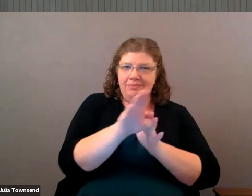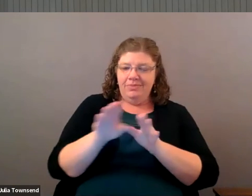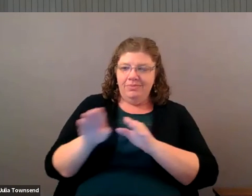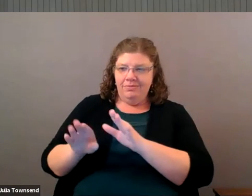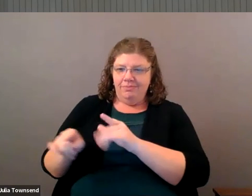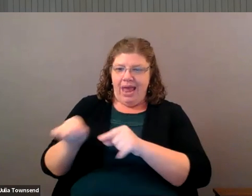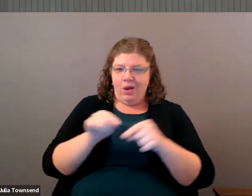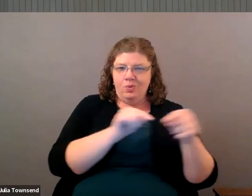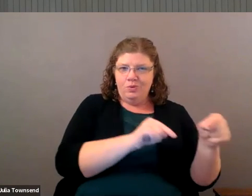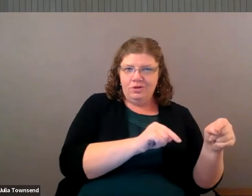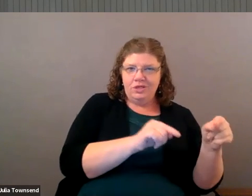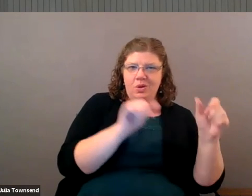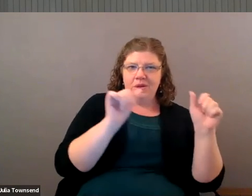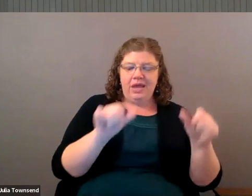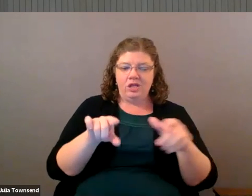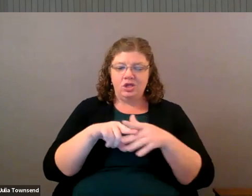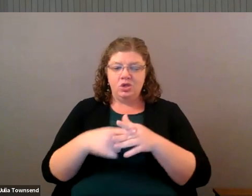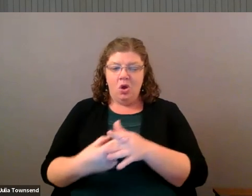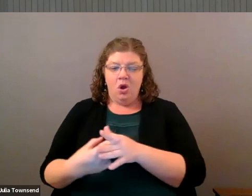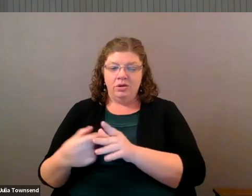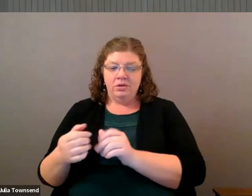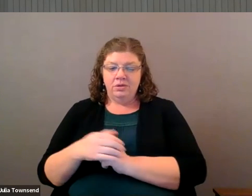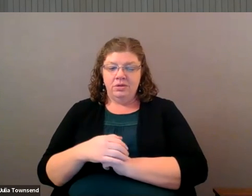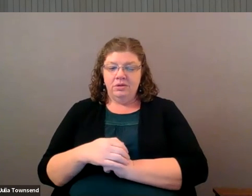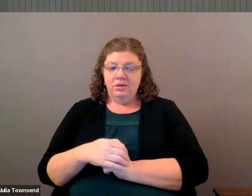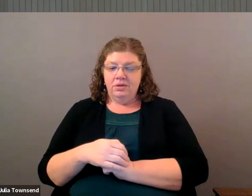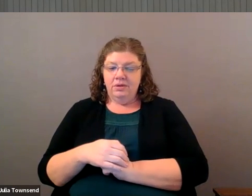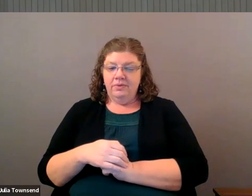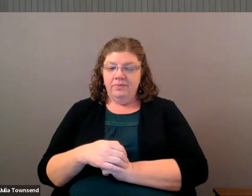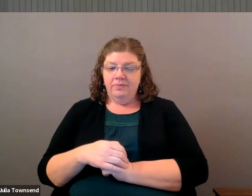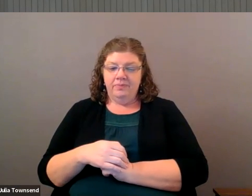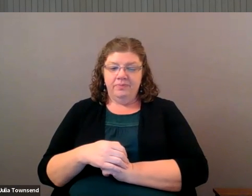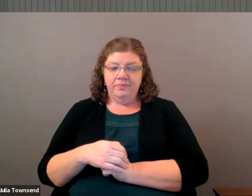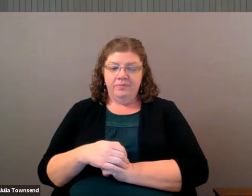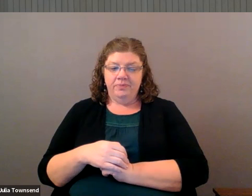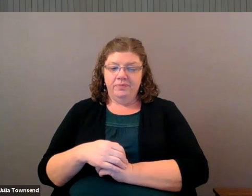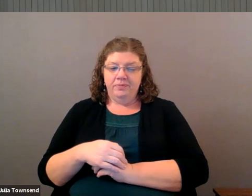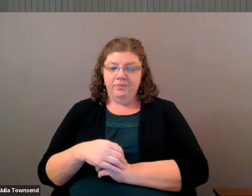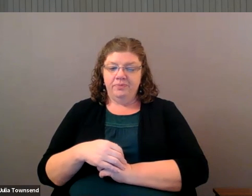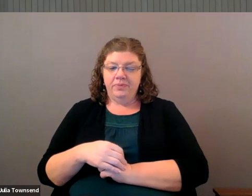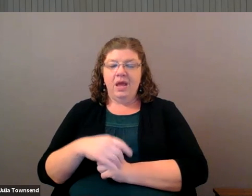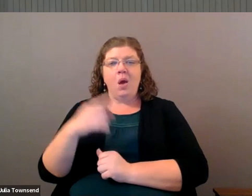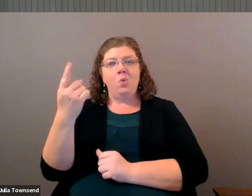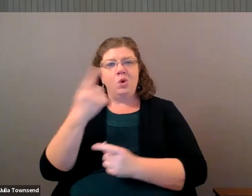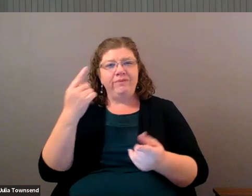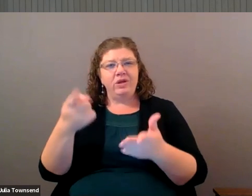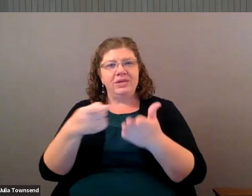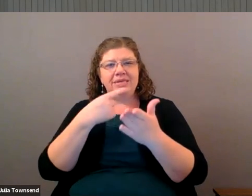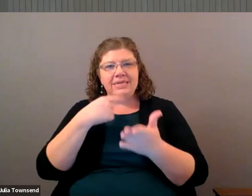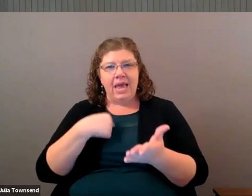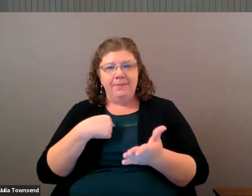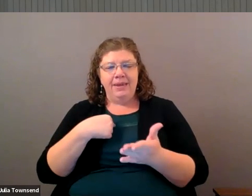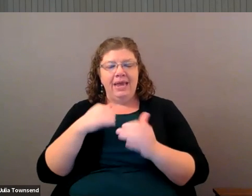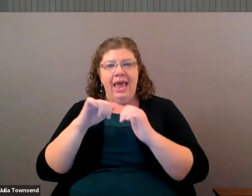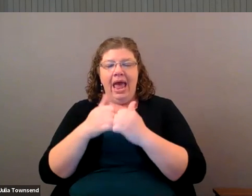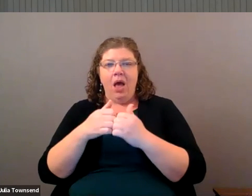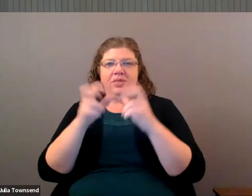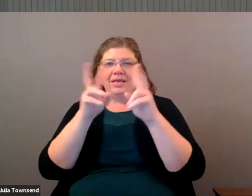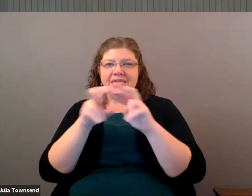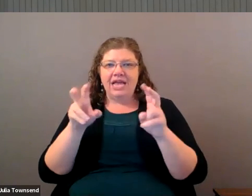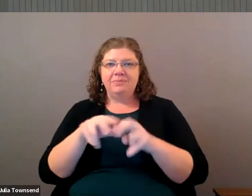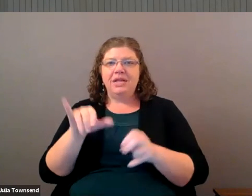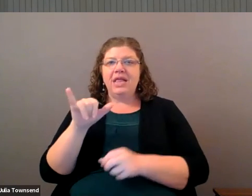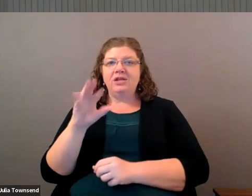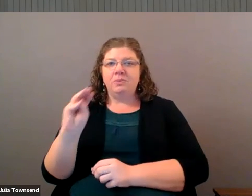para que se pueda alcanzar dicho objetivo. ¿Nos puede decir cómo las evaluaciones en matemáticas ilustrativas